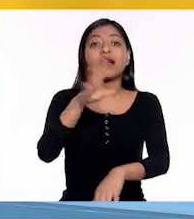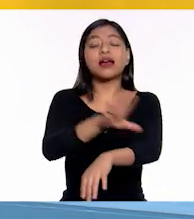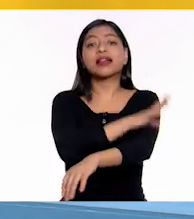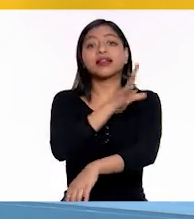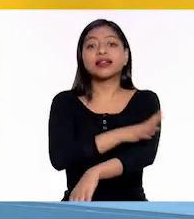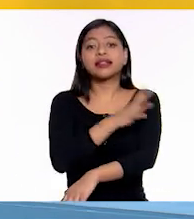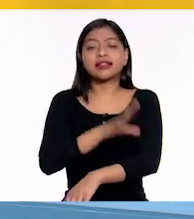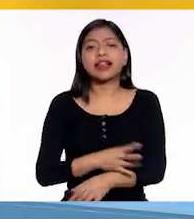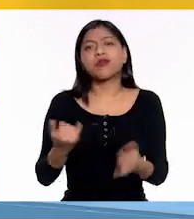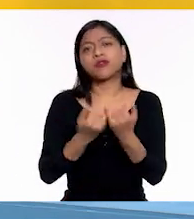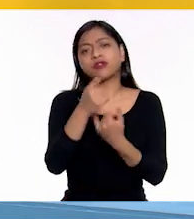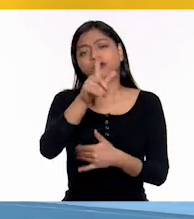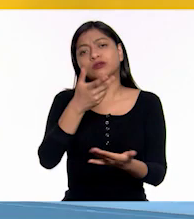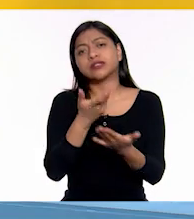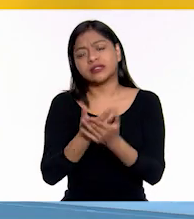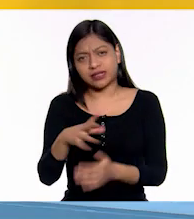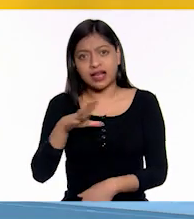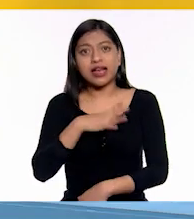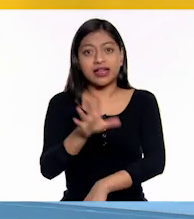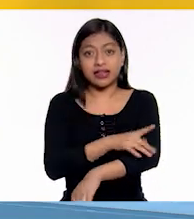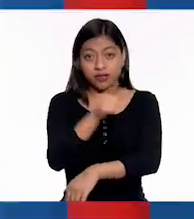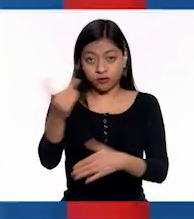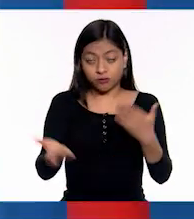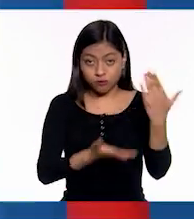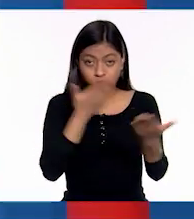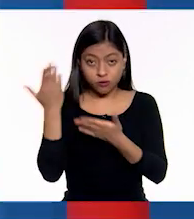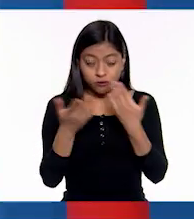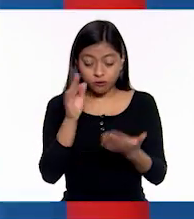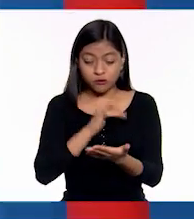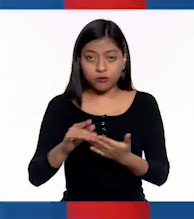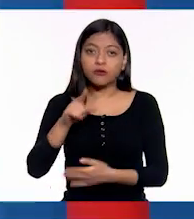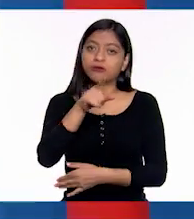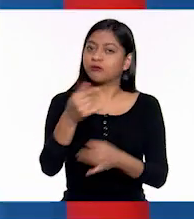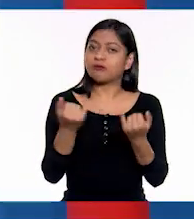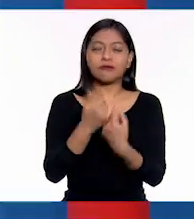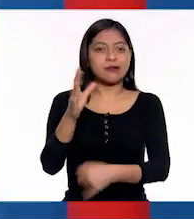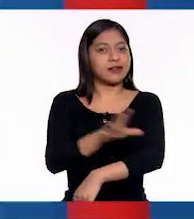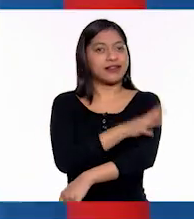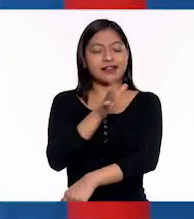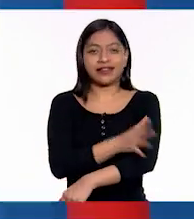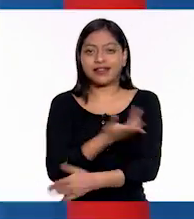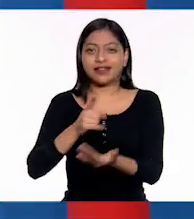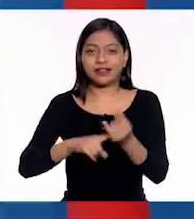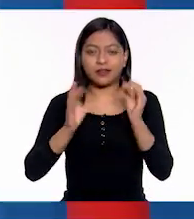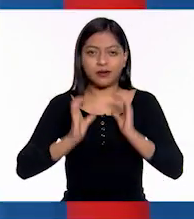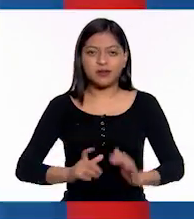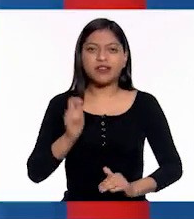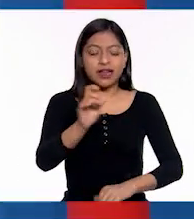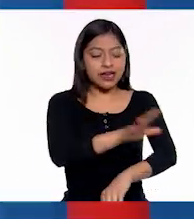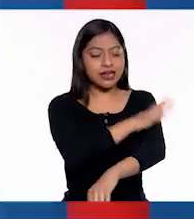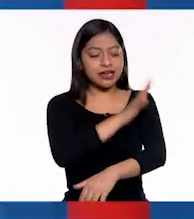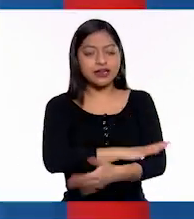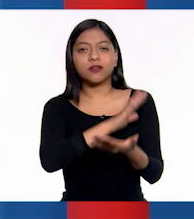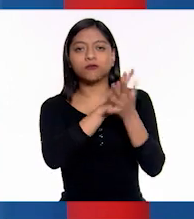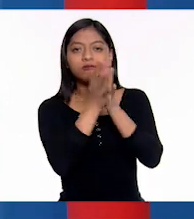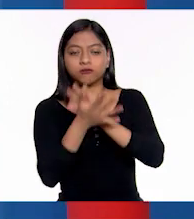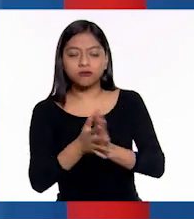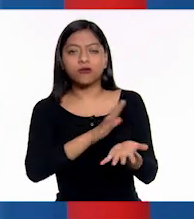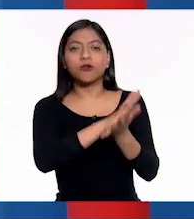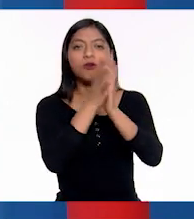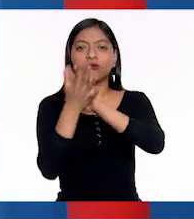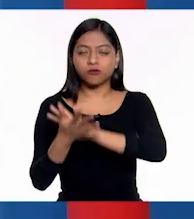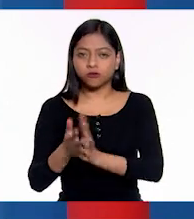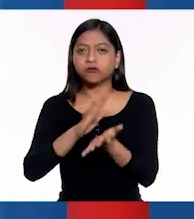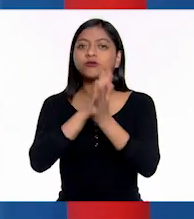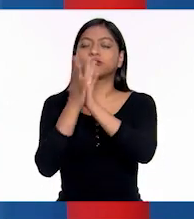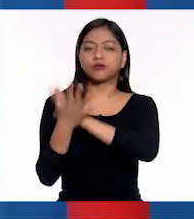cuando estamos descansando, ¿no? Y cuando estudiamos también. Así es, la energía puede transformarse de una forma en otra, transferirse de